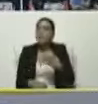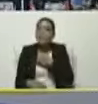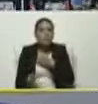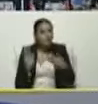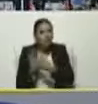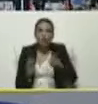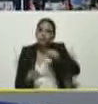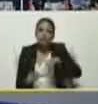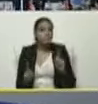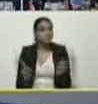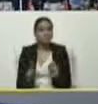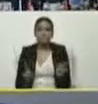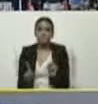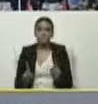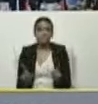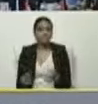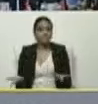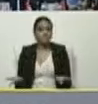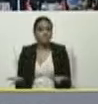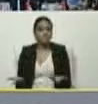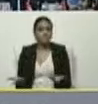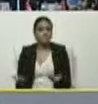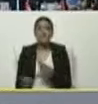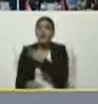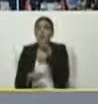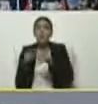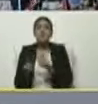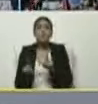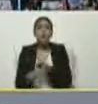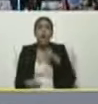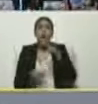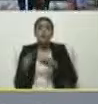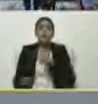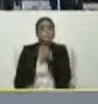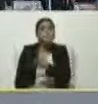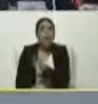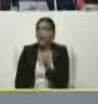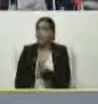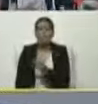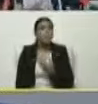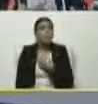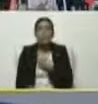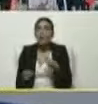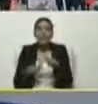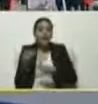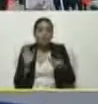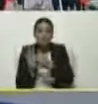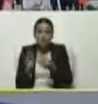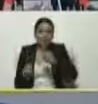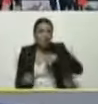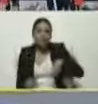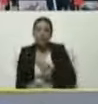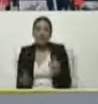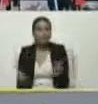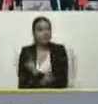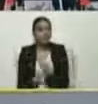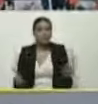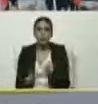nosotros. Ni por las malas, ni por las buenas. No podrán con